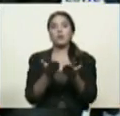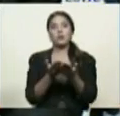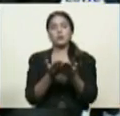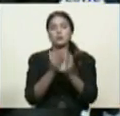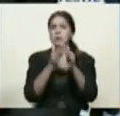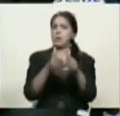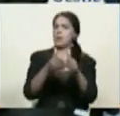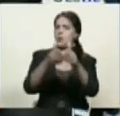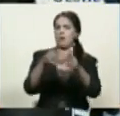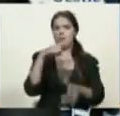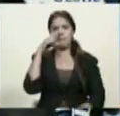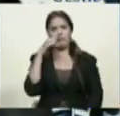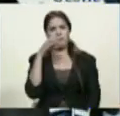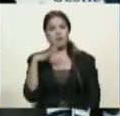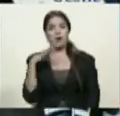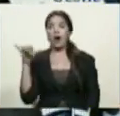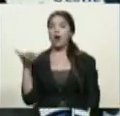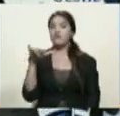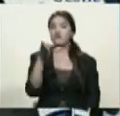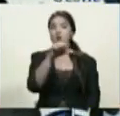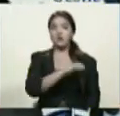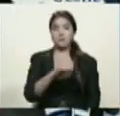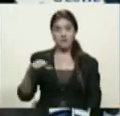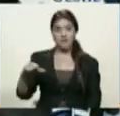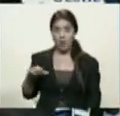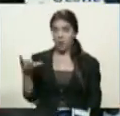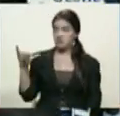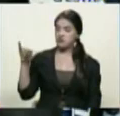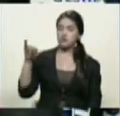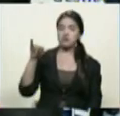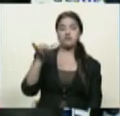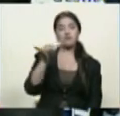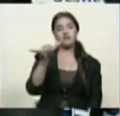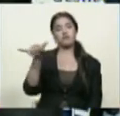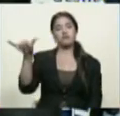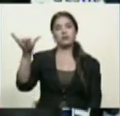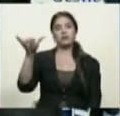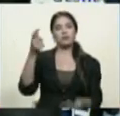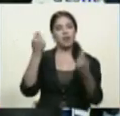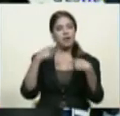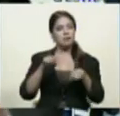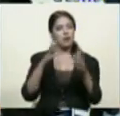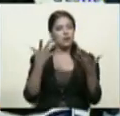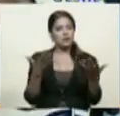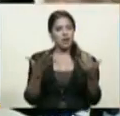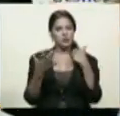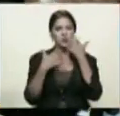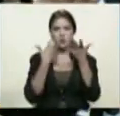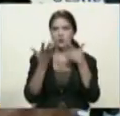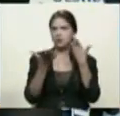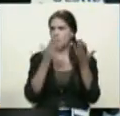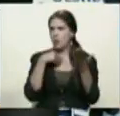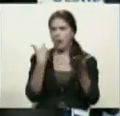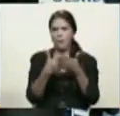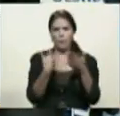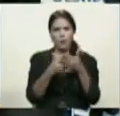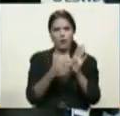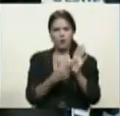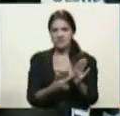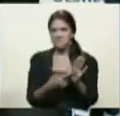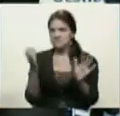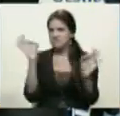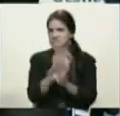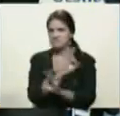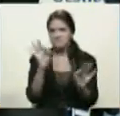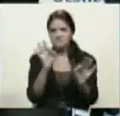yates a través de aviones privados tratando de enlodar sin ningún tipo por cierto de